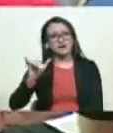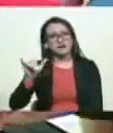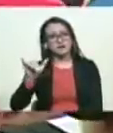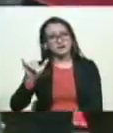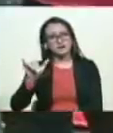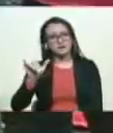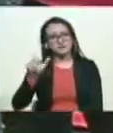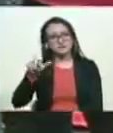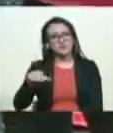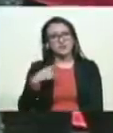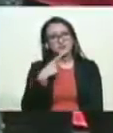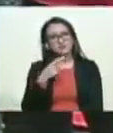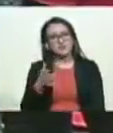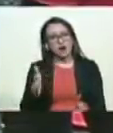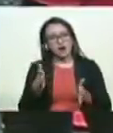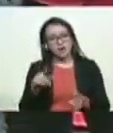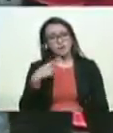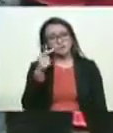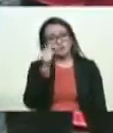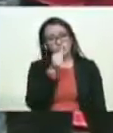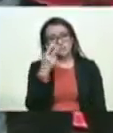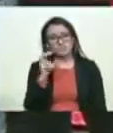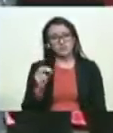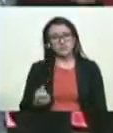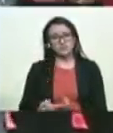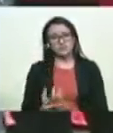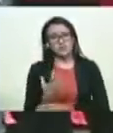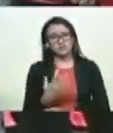él dijo que va a ganar el próximo domingo